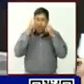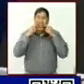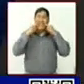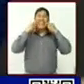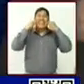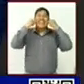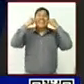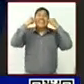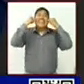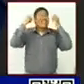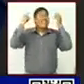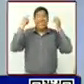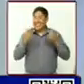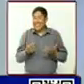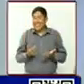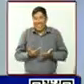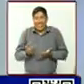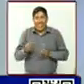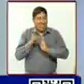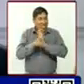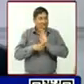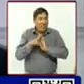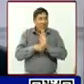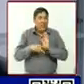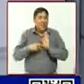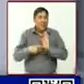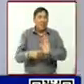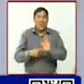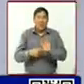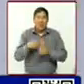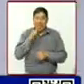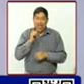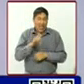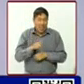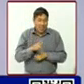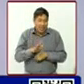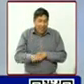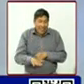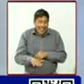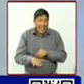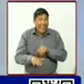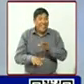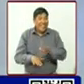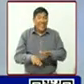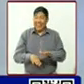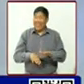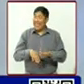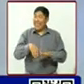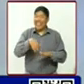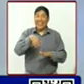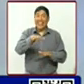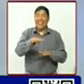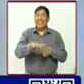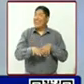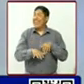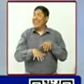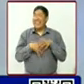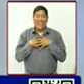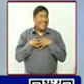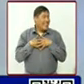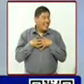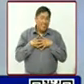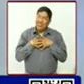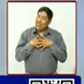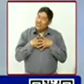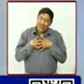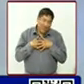sonrisa, además, en imágenes, en el video que nos estás mostrando de cuando ella camina, la sonrisa de Cristina no se cambia por nadie. No